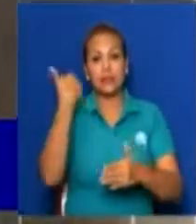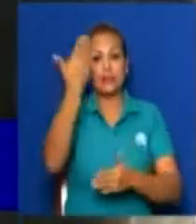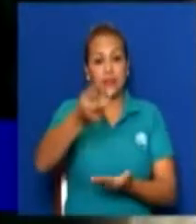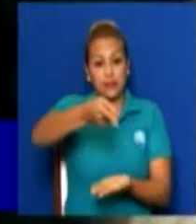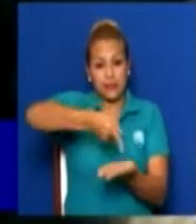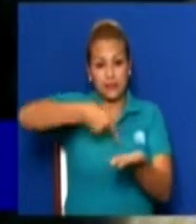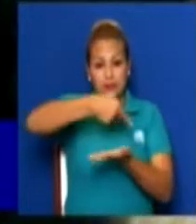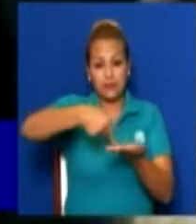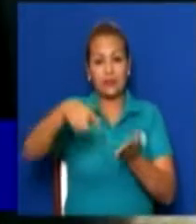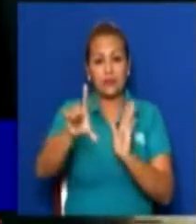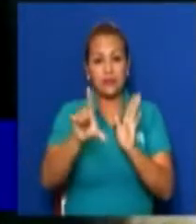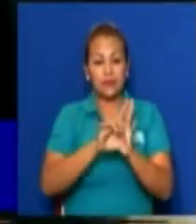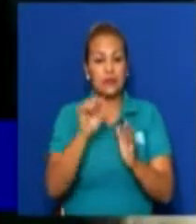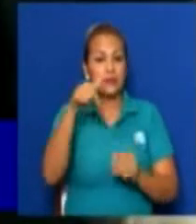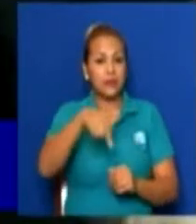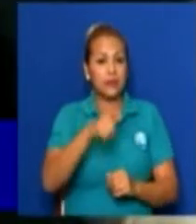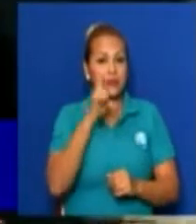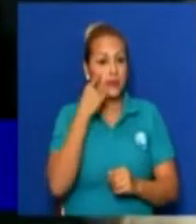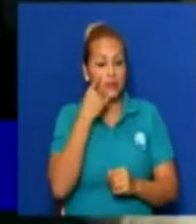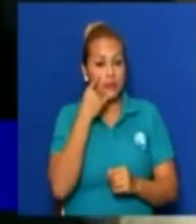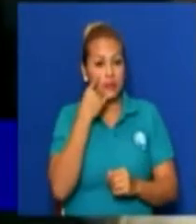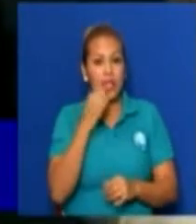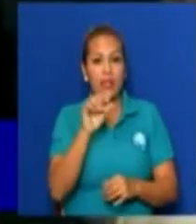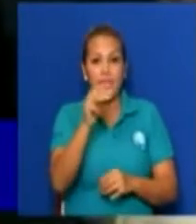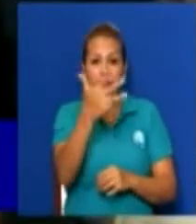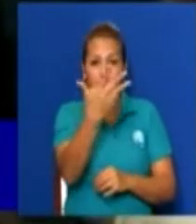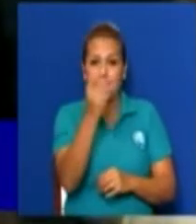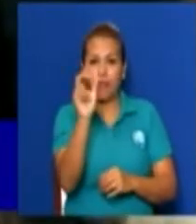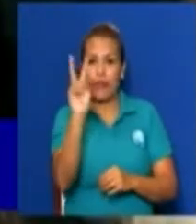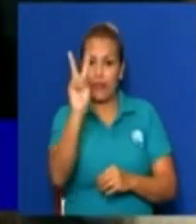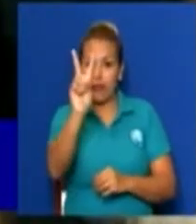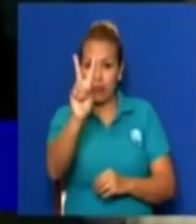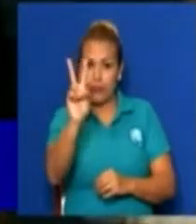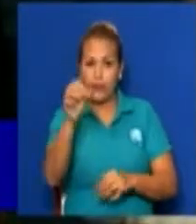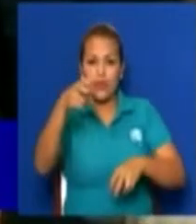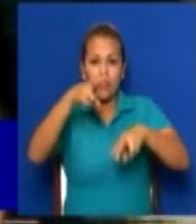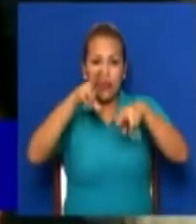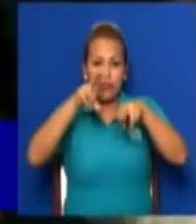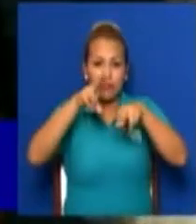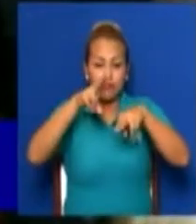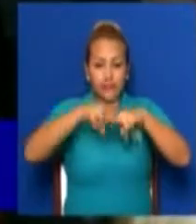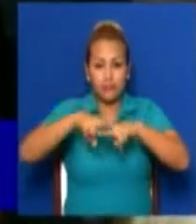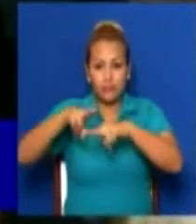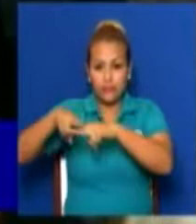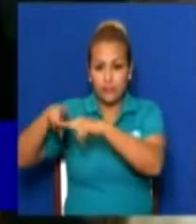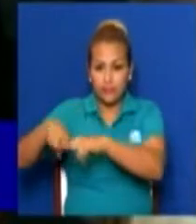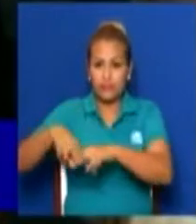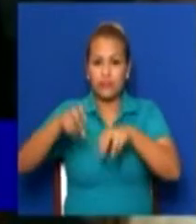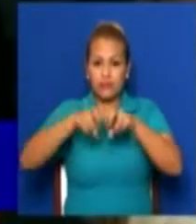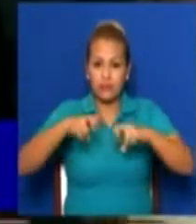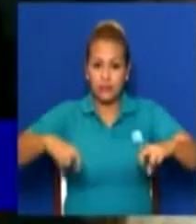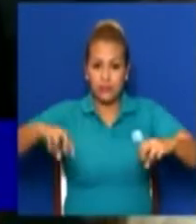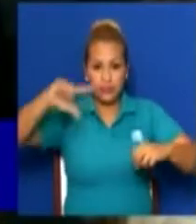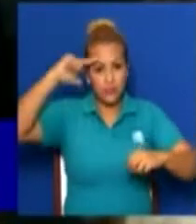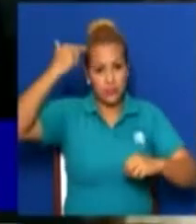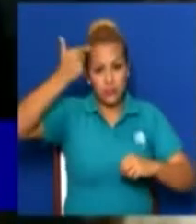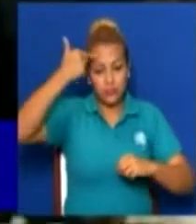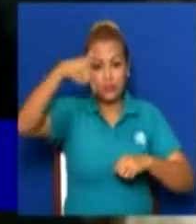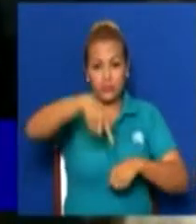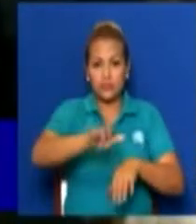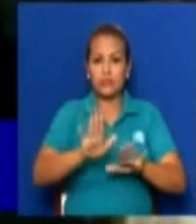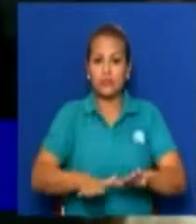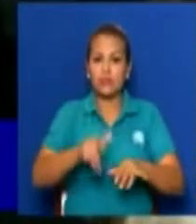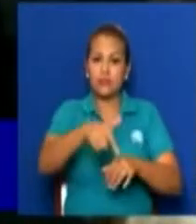legislación, de las 92 sillas parlamentarias, al menos 46